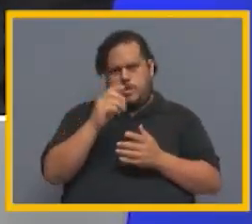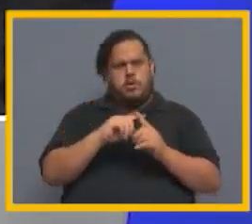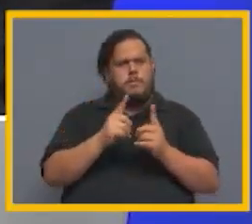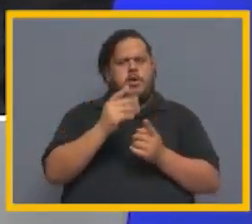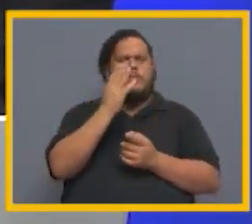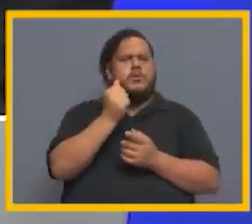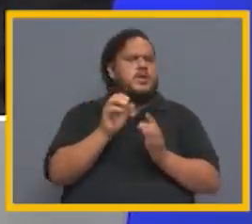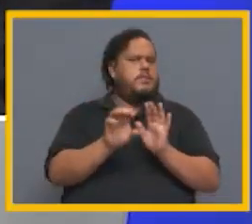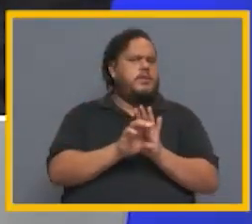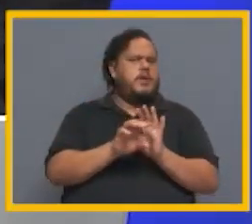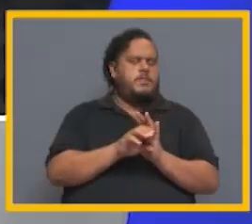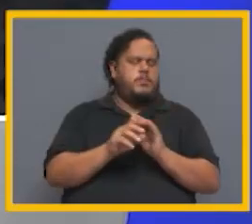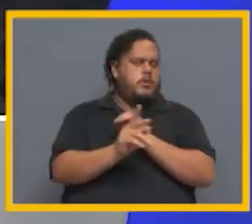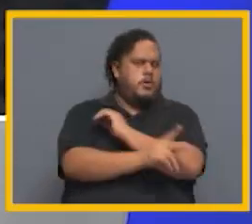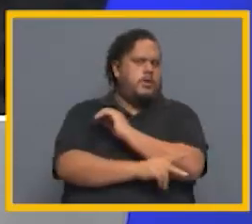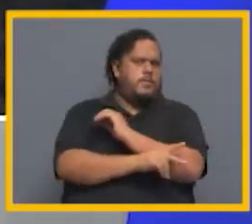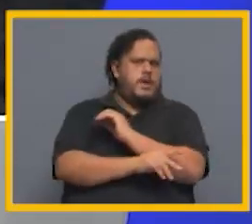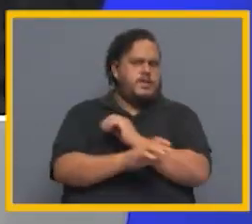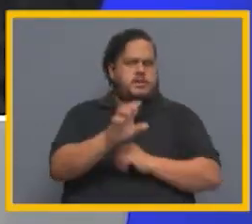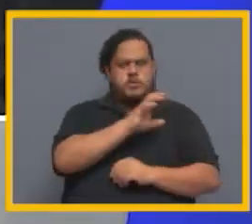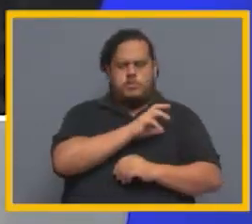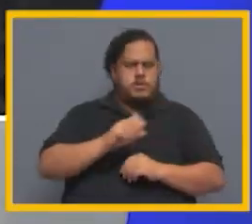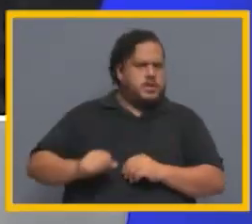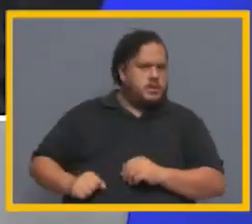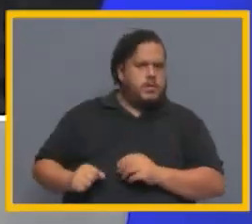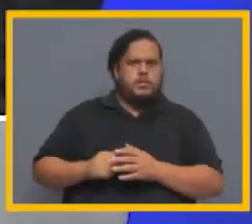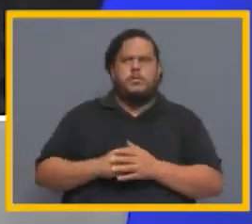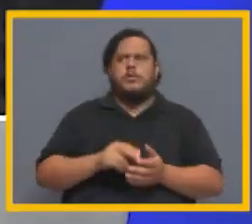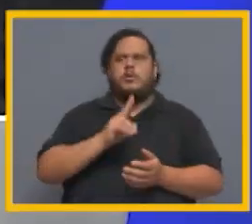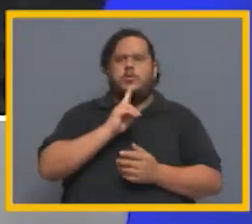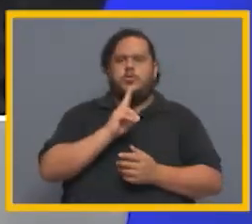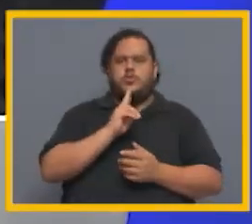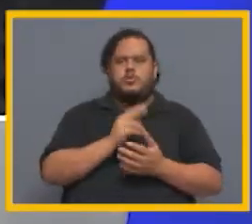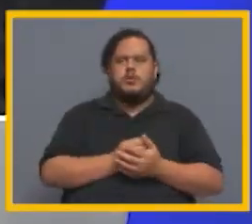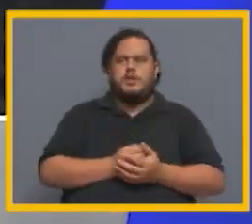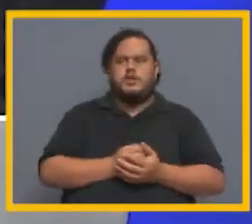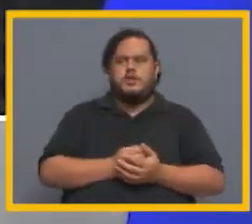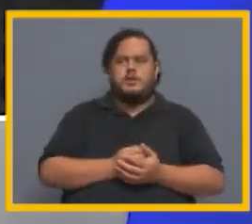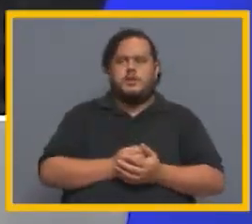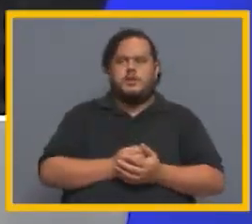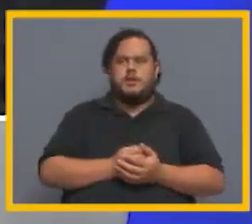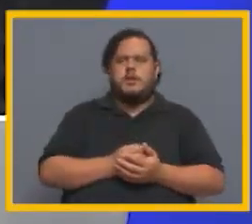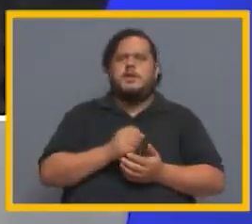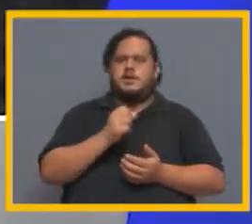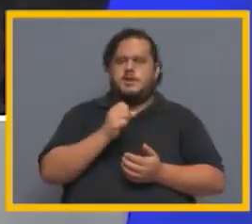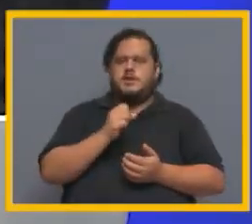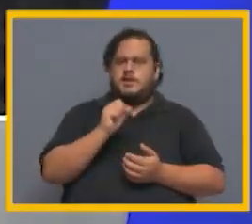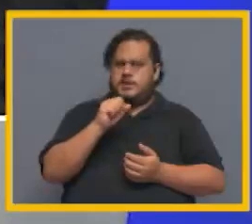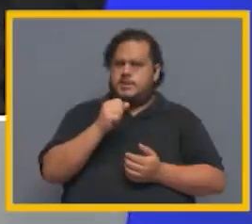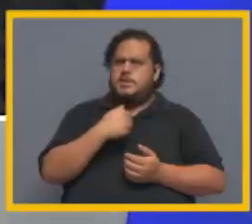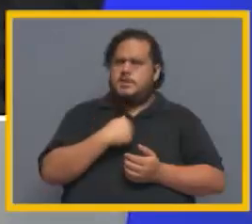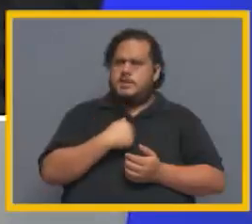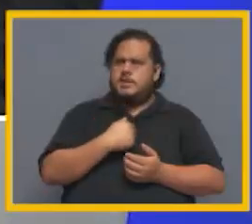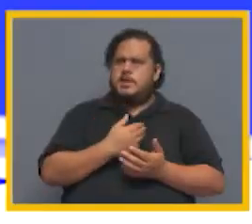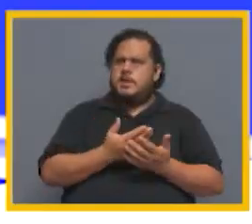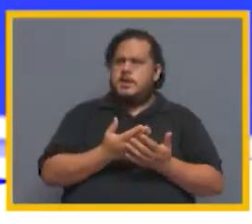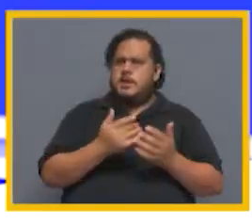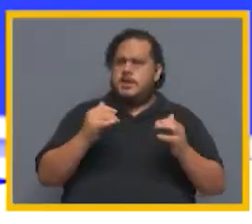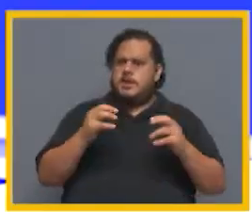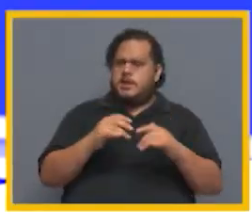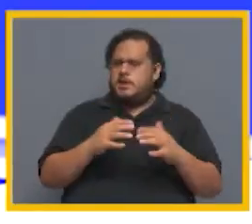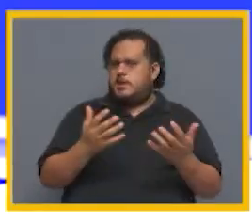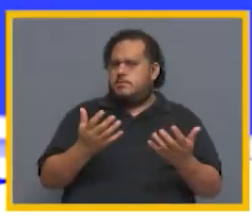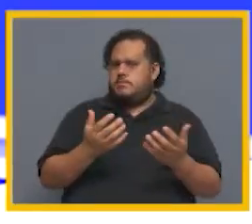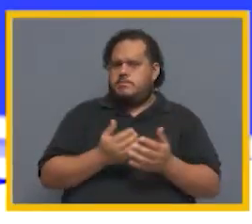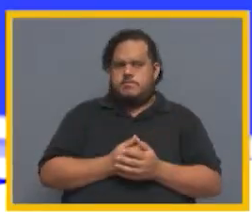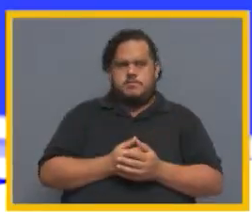¿por qué, por ejemplo, países como El Salvador, Honduras, si tienen ya gente en los estadios? Tuvieron hace rato,